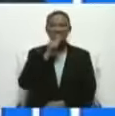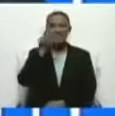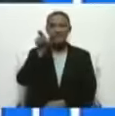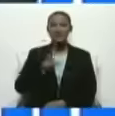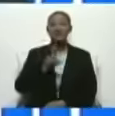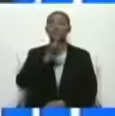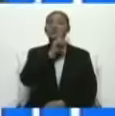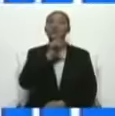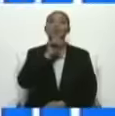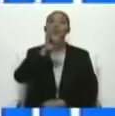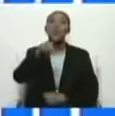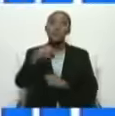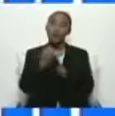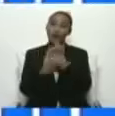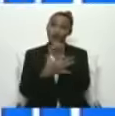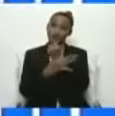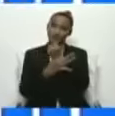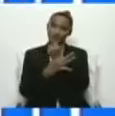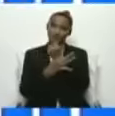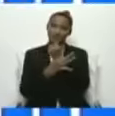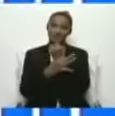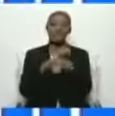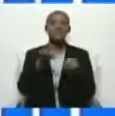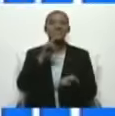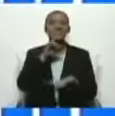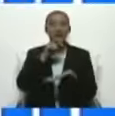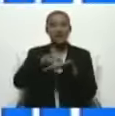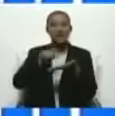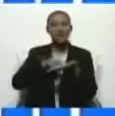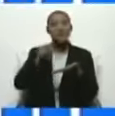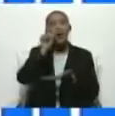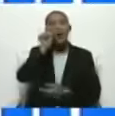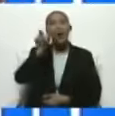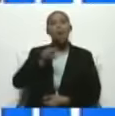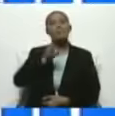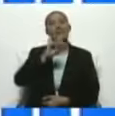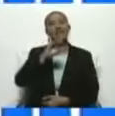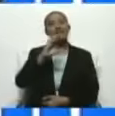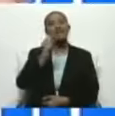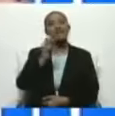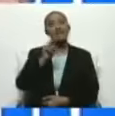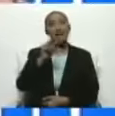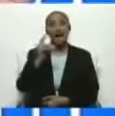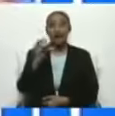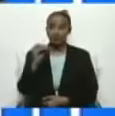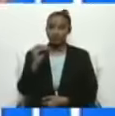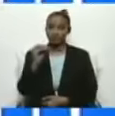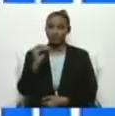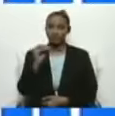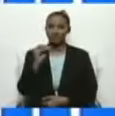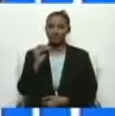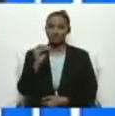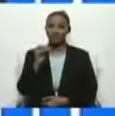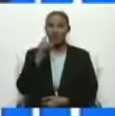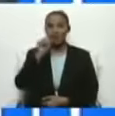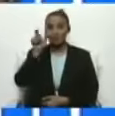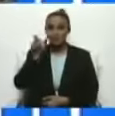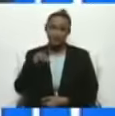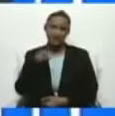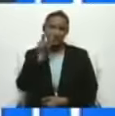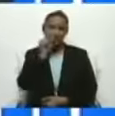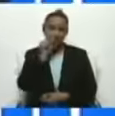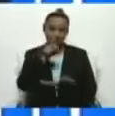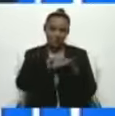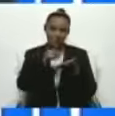Juan Guaidó. Lo escribió Ricardo Hausmann. Es decir, un delirante escribiéndole una